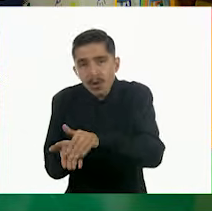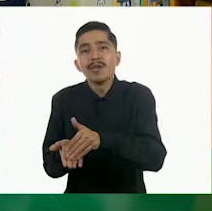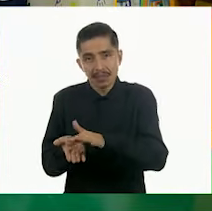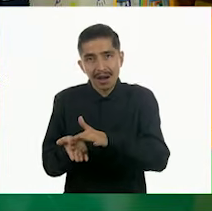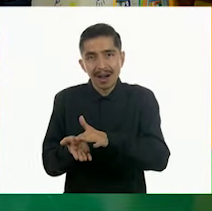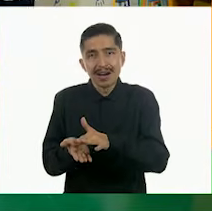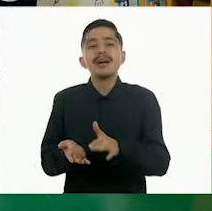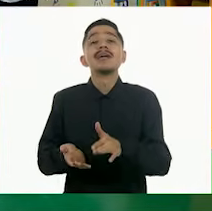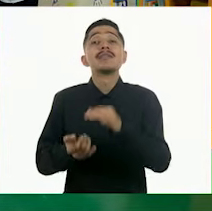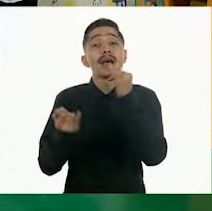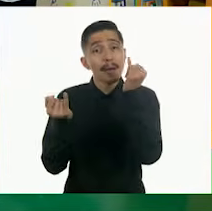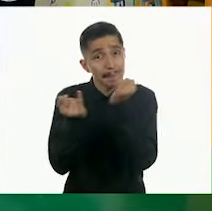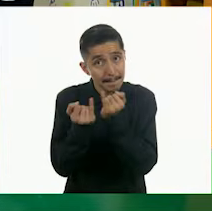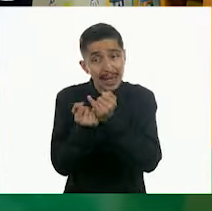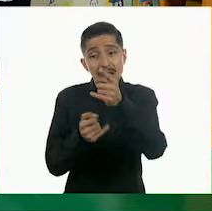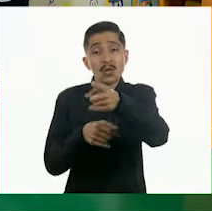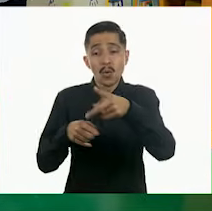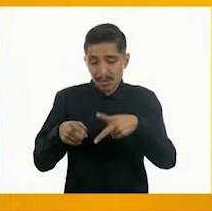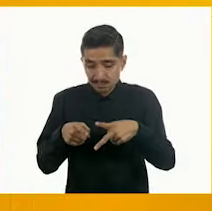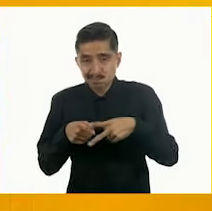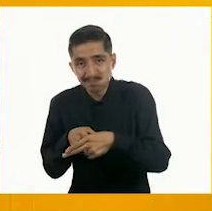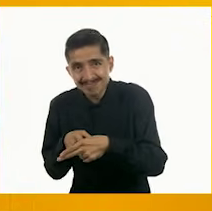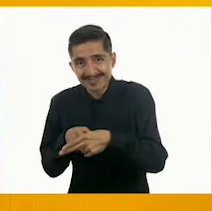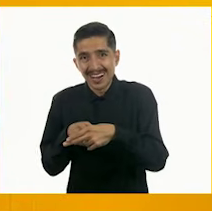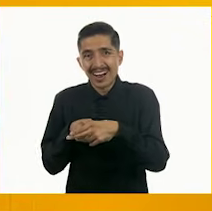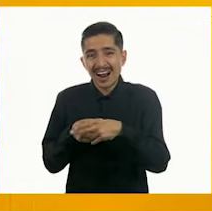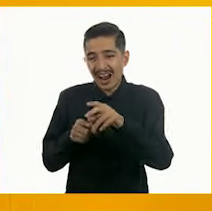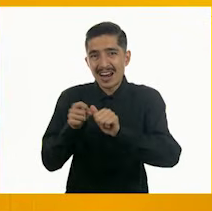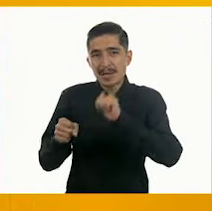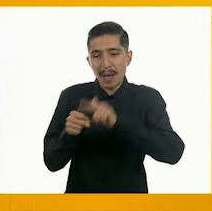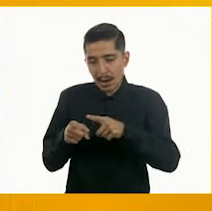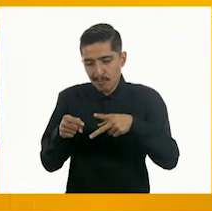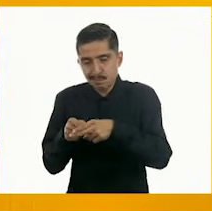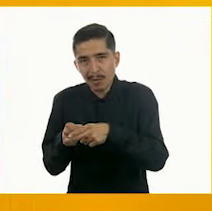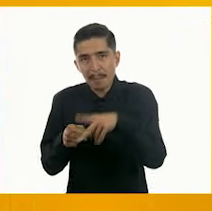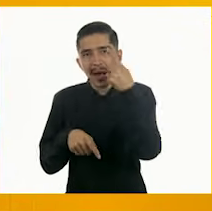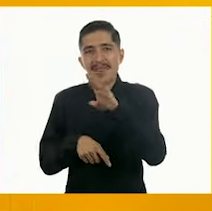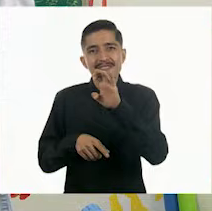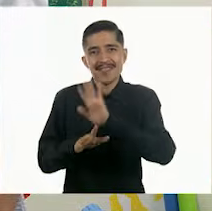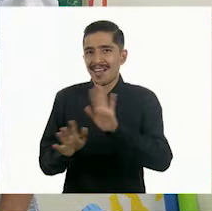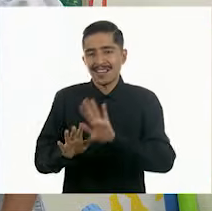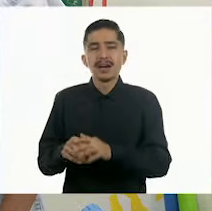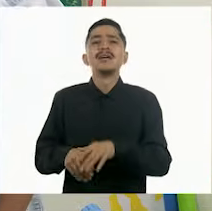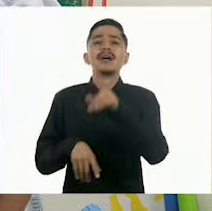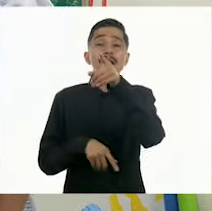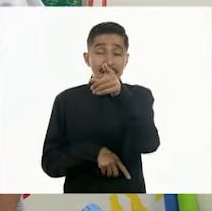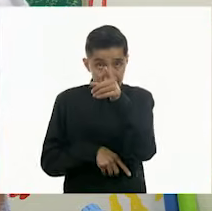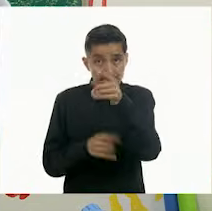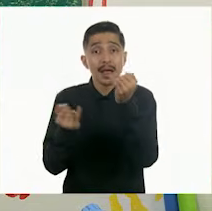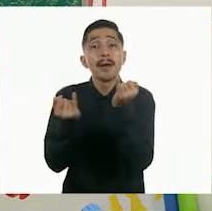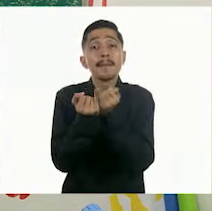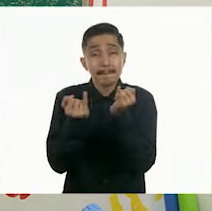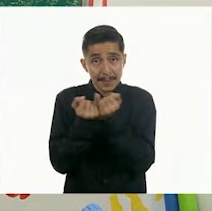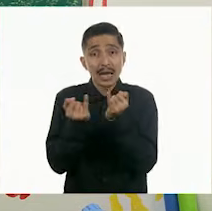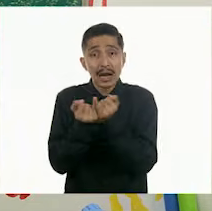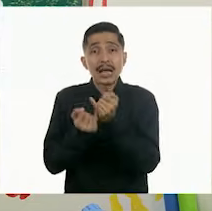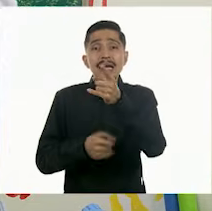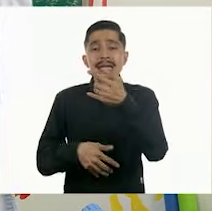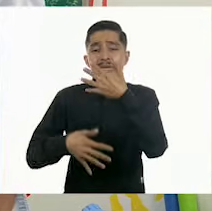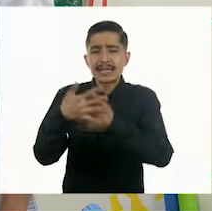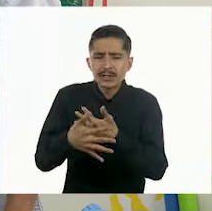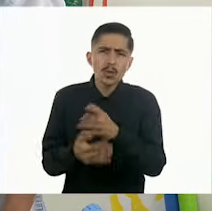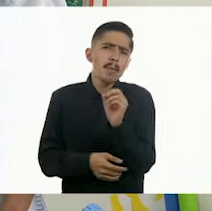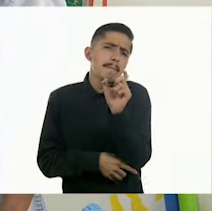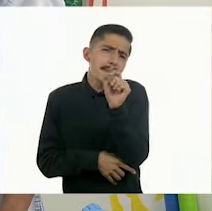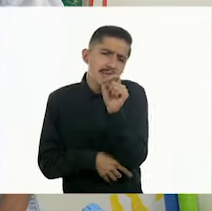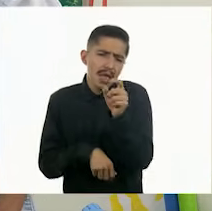mascotas. No hay que tener tantas mascotas. Baña a tu mascota cada 15 o 20 días. Cuida de